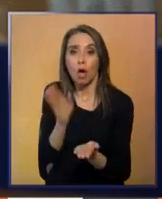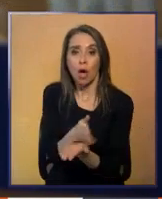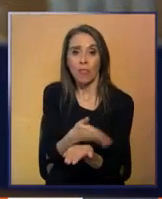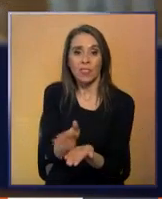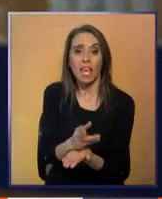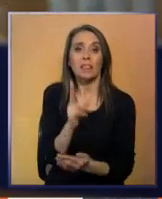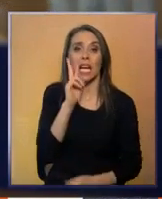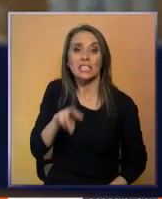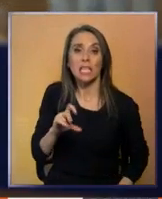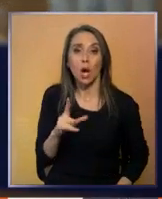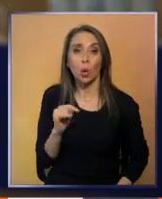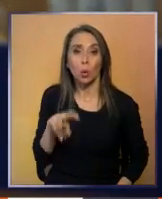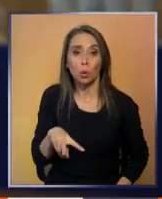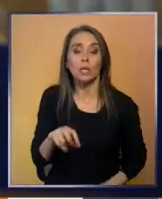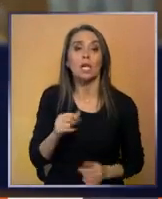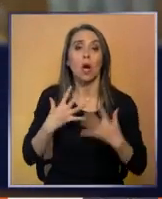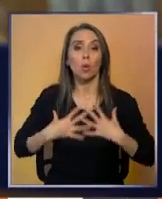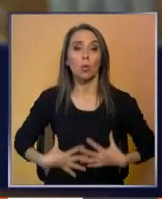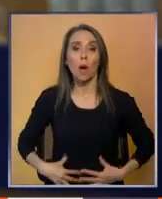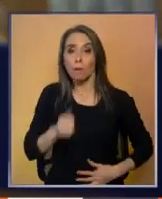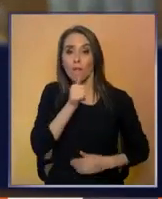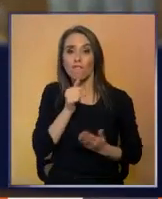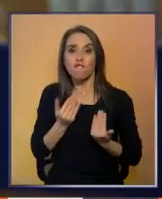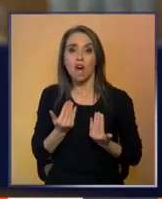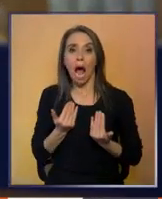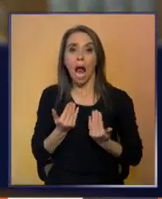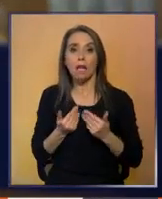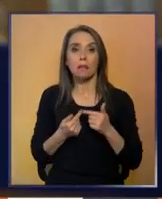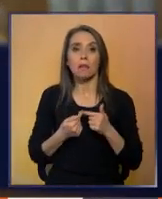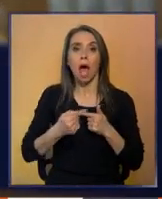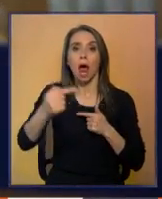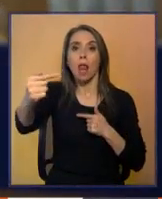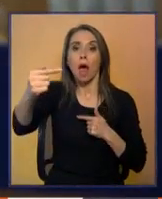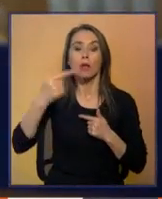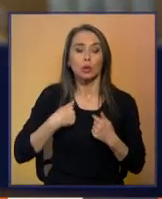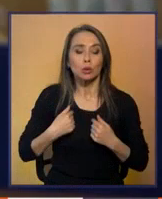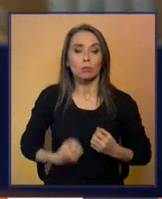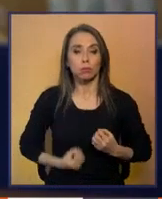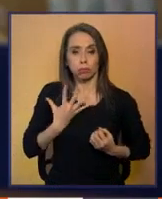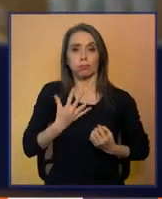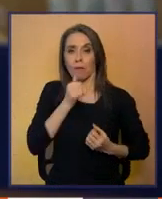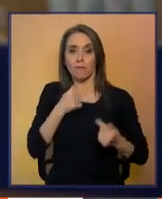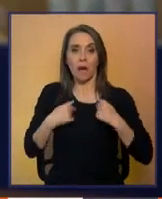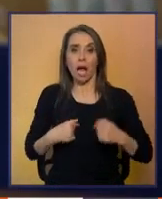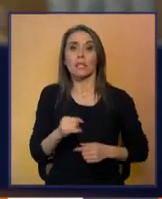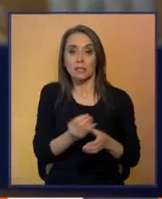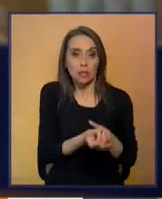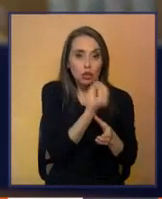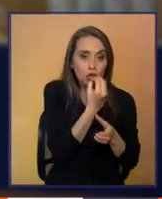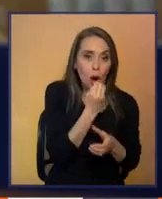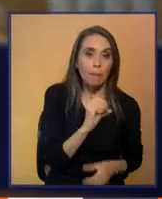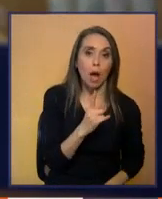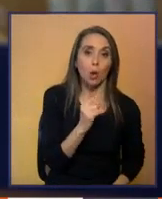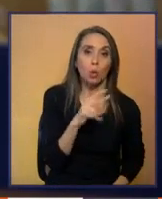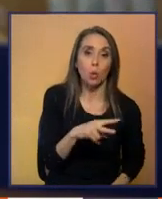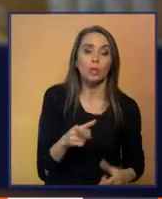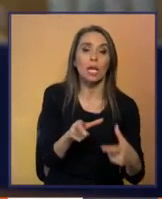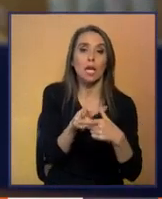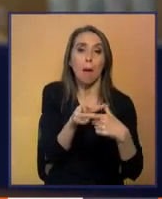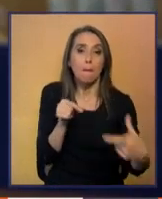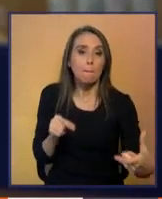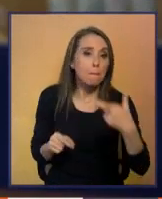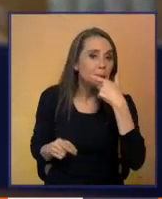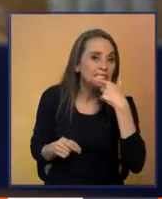gluten, podemos generar alguna carencia nutricional a largo plazo, y también cuando consumimos ese gluten, por ejemplo, en alguna pizza o algo que